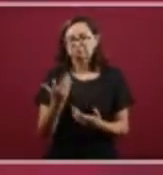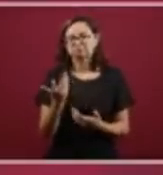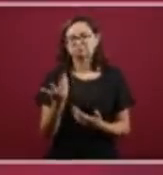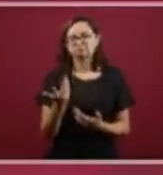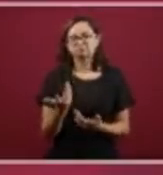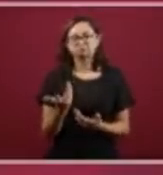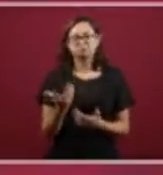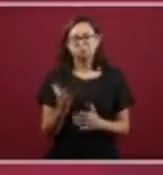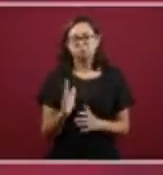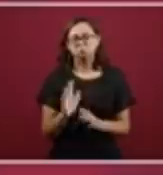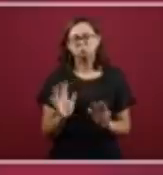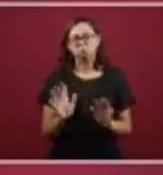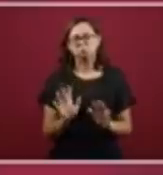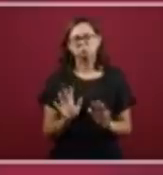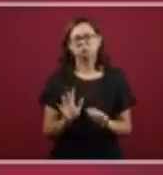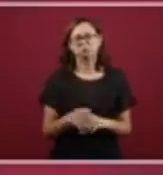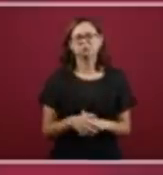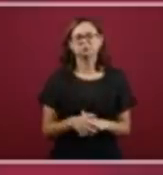con